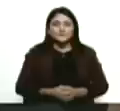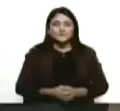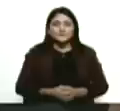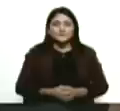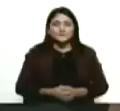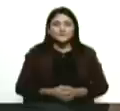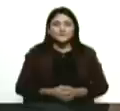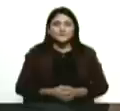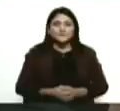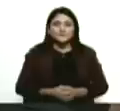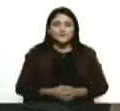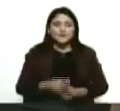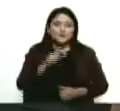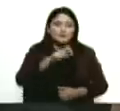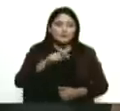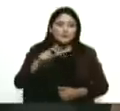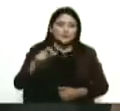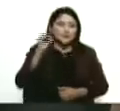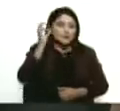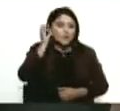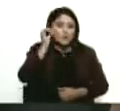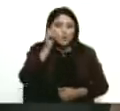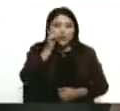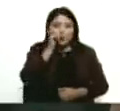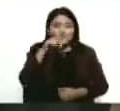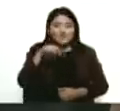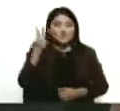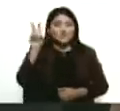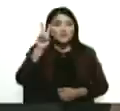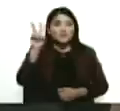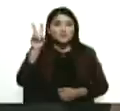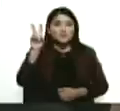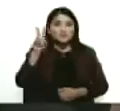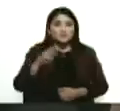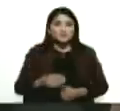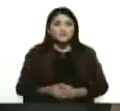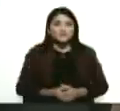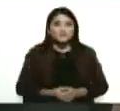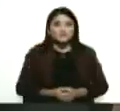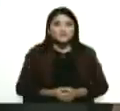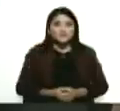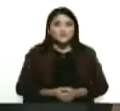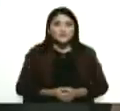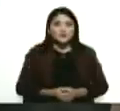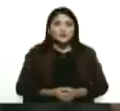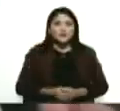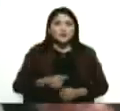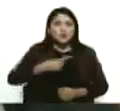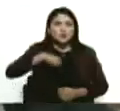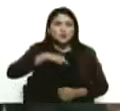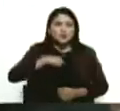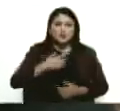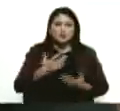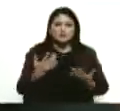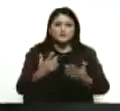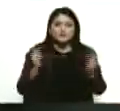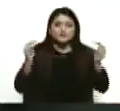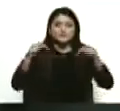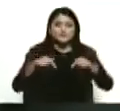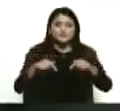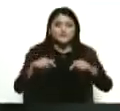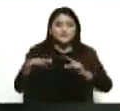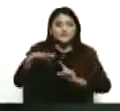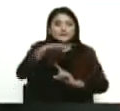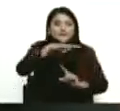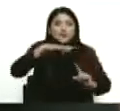hermanas y queridos hermanos de la patria venezolana. Estamos aquí en el bellísimo y restaurado Salón